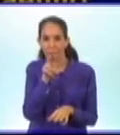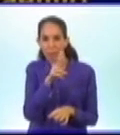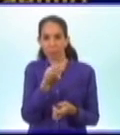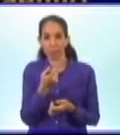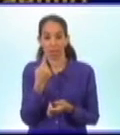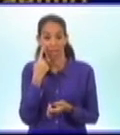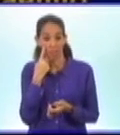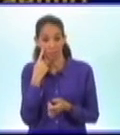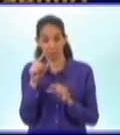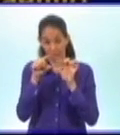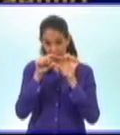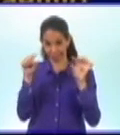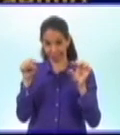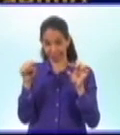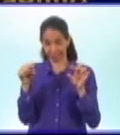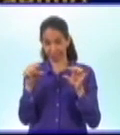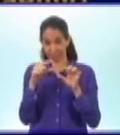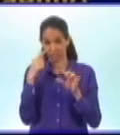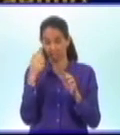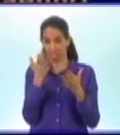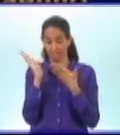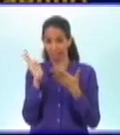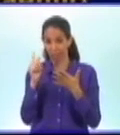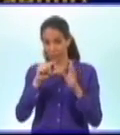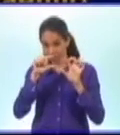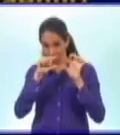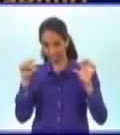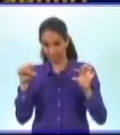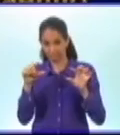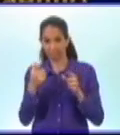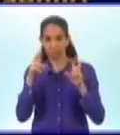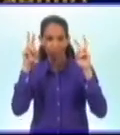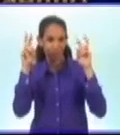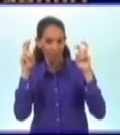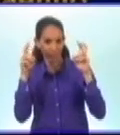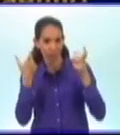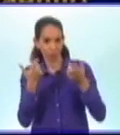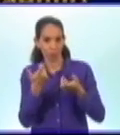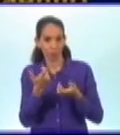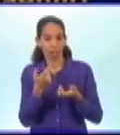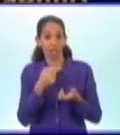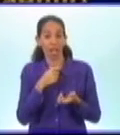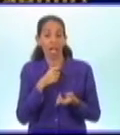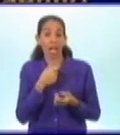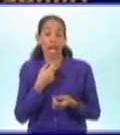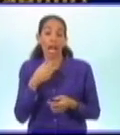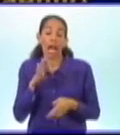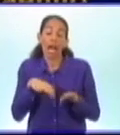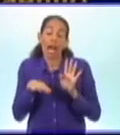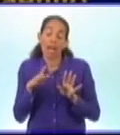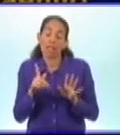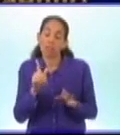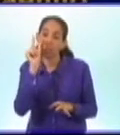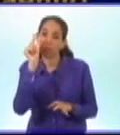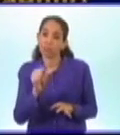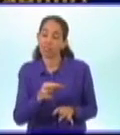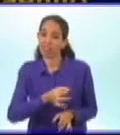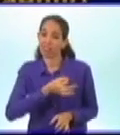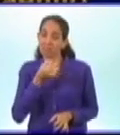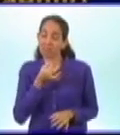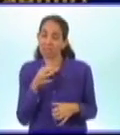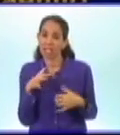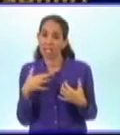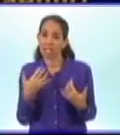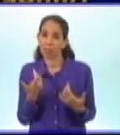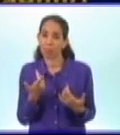y Mi caballero del poemario Ismaelillo. Existen criterios donde se plantea que los títulos de las